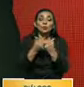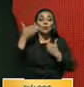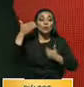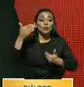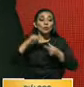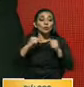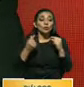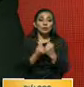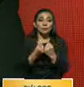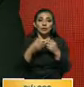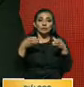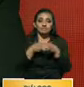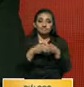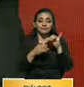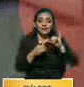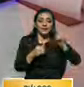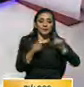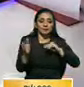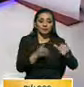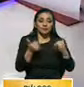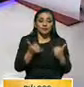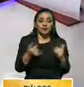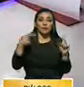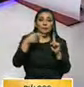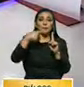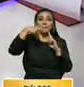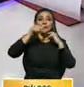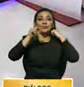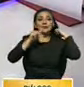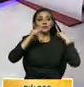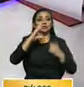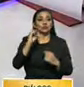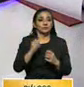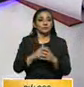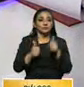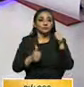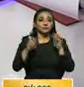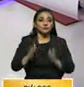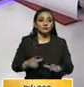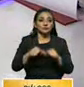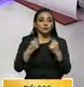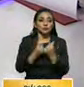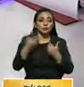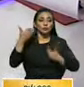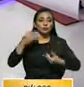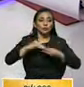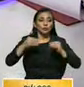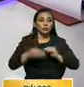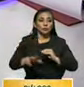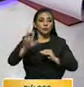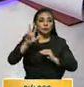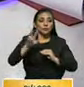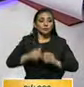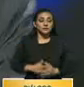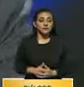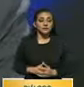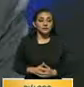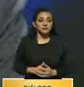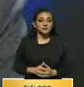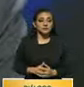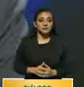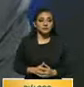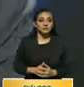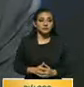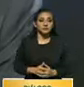el Cambio. Es hora de escuchar al doctor Patricio Zuquilanda, candidato de Sociedad Patriótica. 1:30, corre su tiempo.